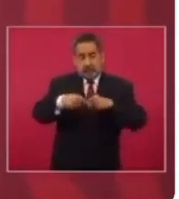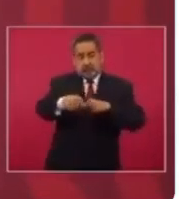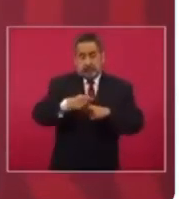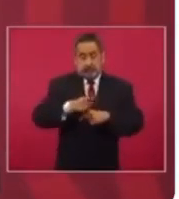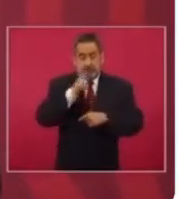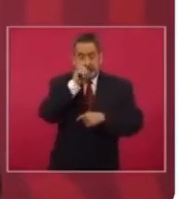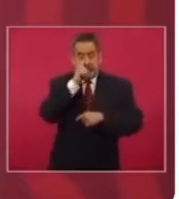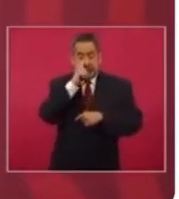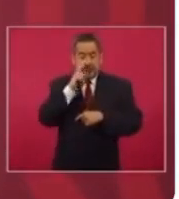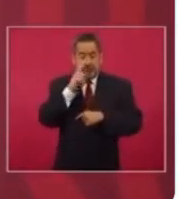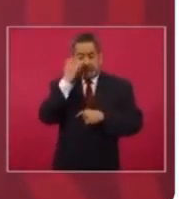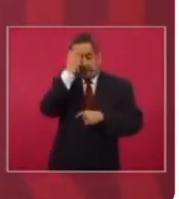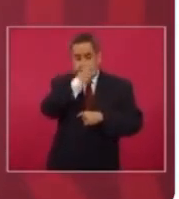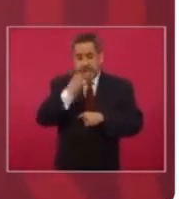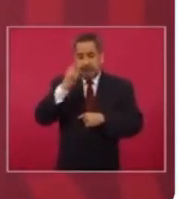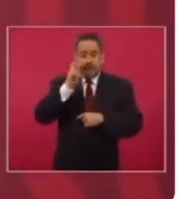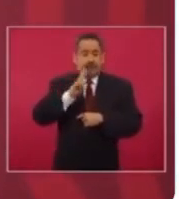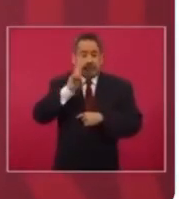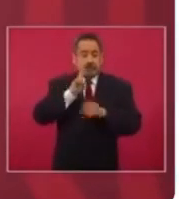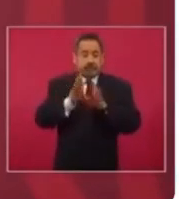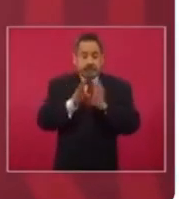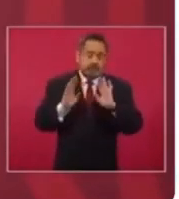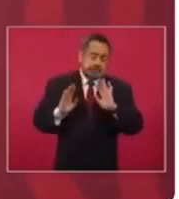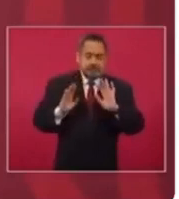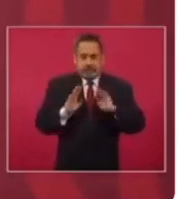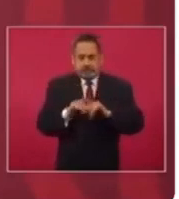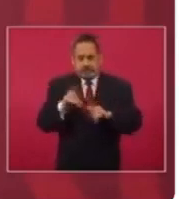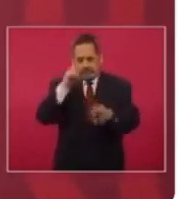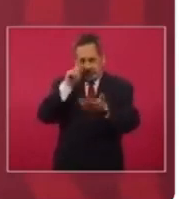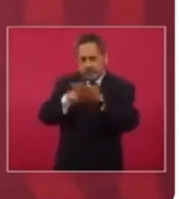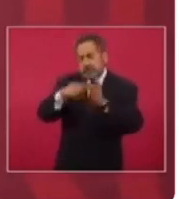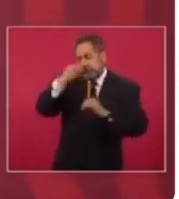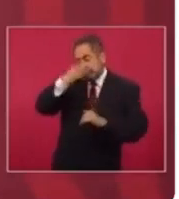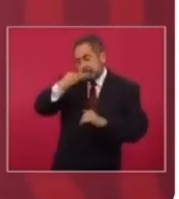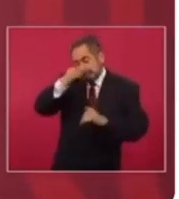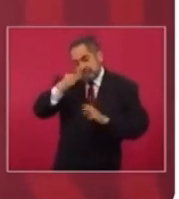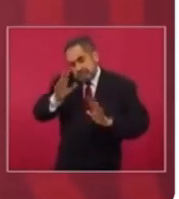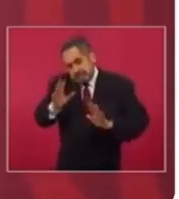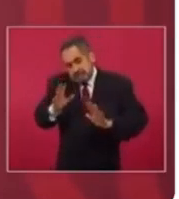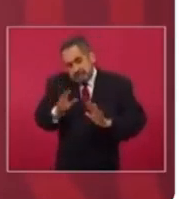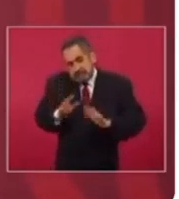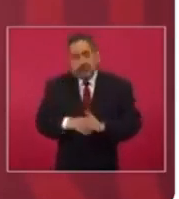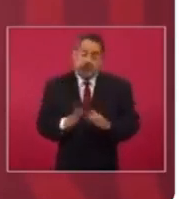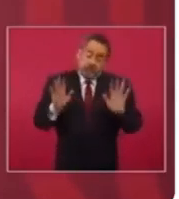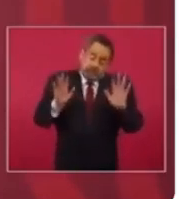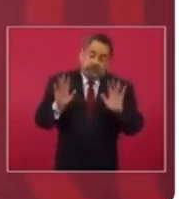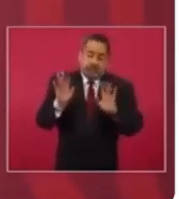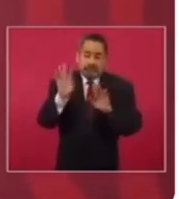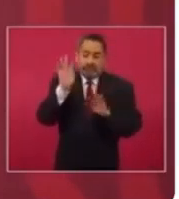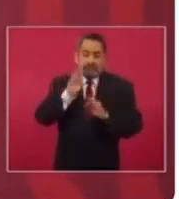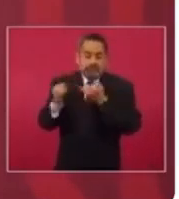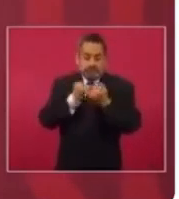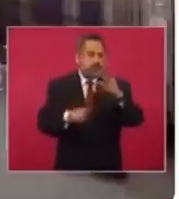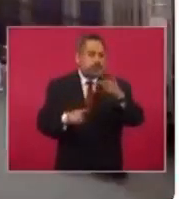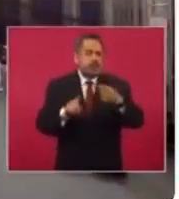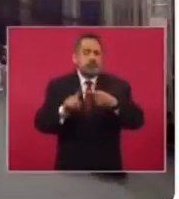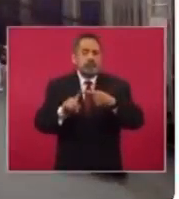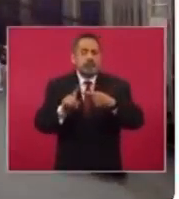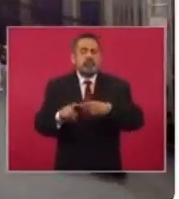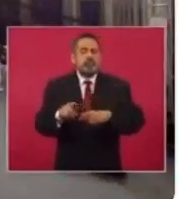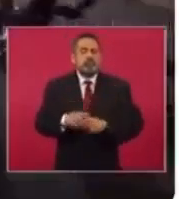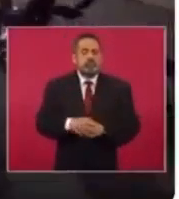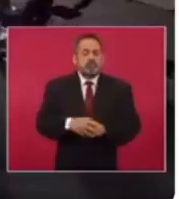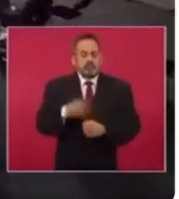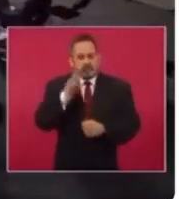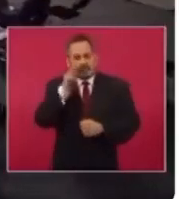los que están cerca de mí es una yo creo que a estas alturas ya deberíamos de entender todos incluyéndolo a él es una cuestión de respeto al otro nada